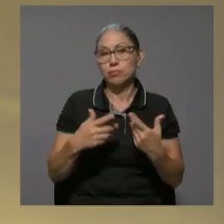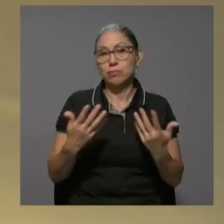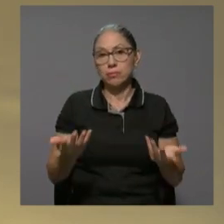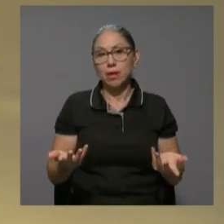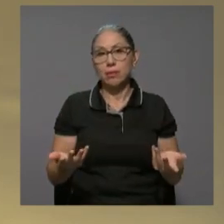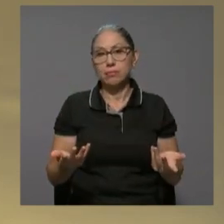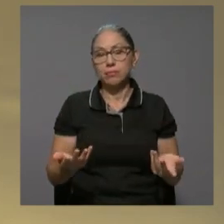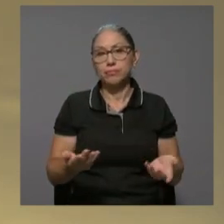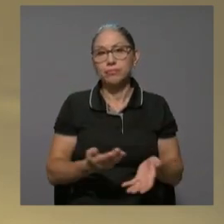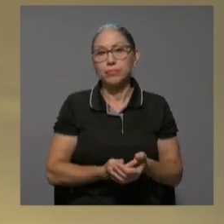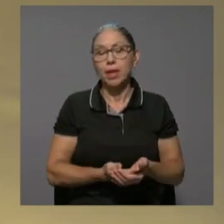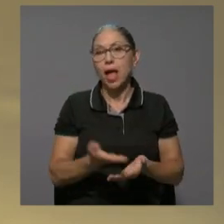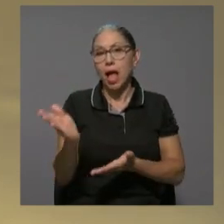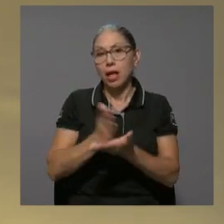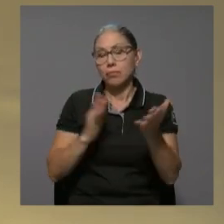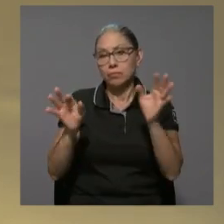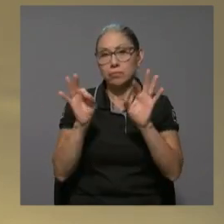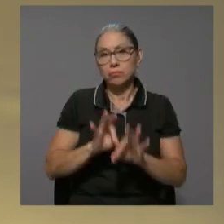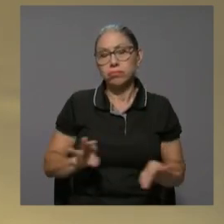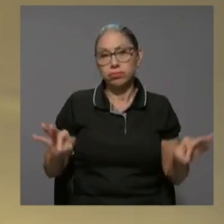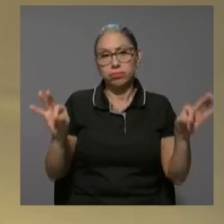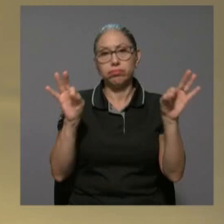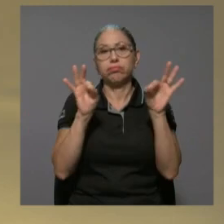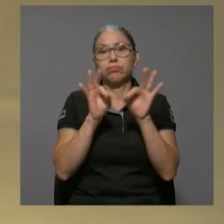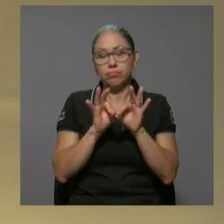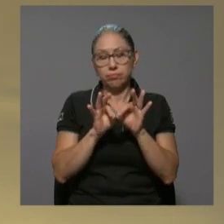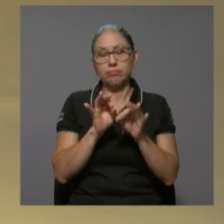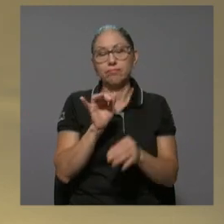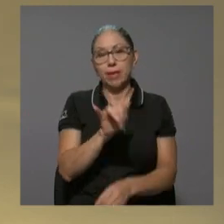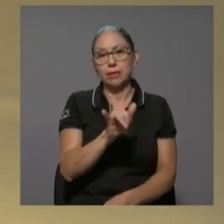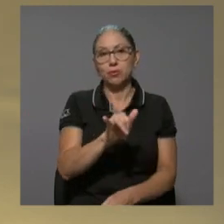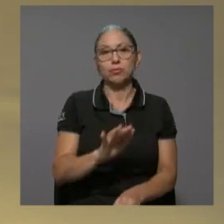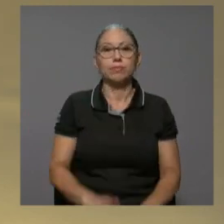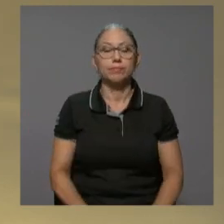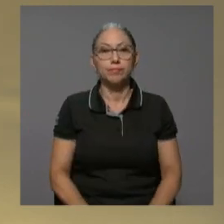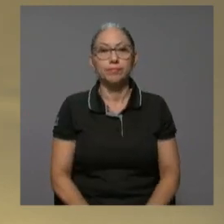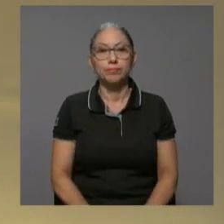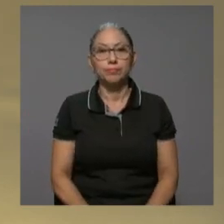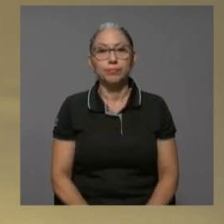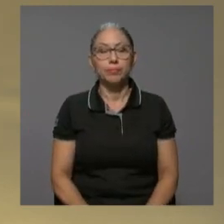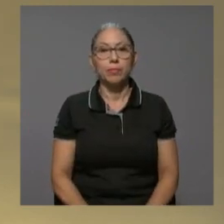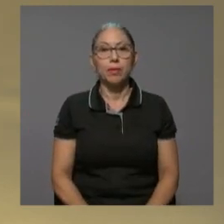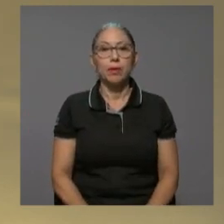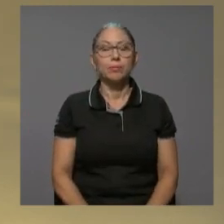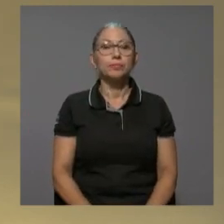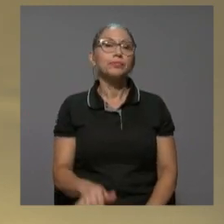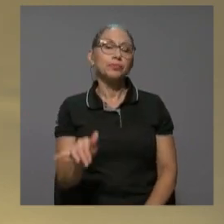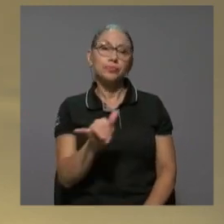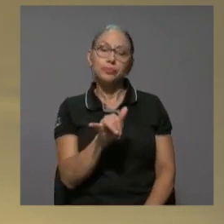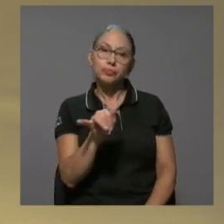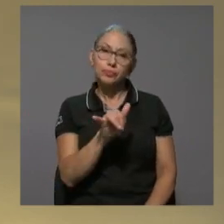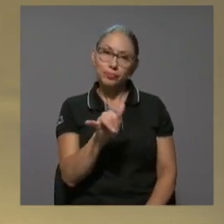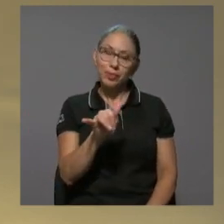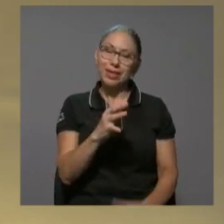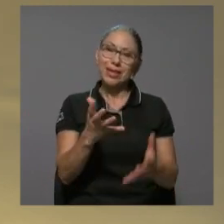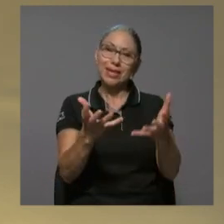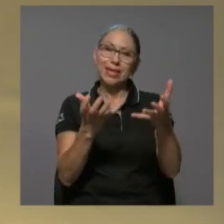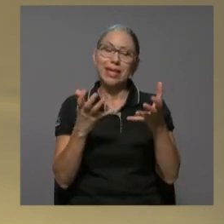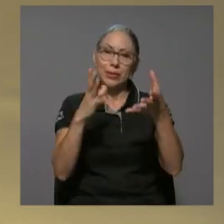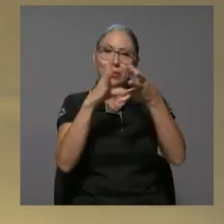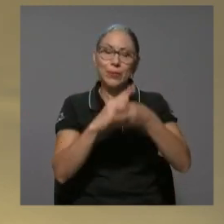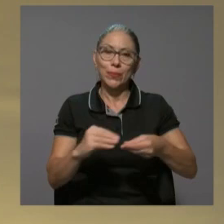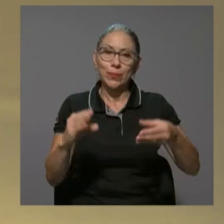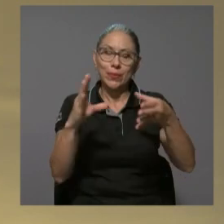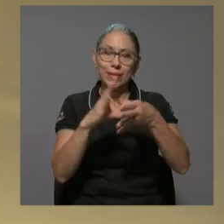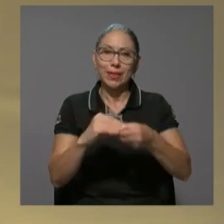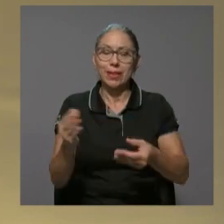detalle importantísimo en eso. Luego les quiero contar un pequeño detalle, que